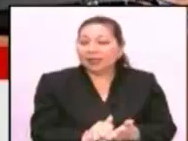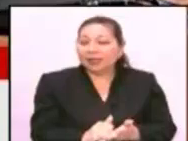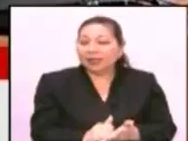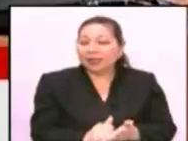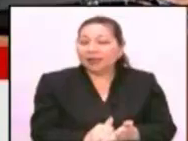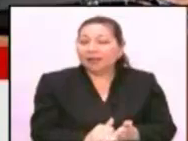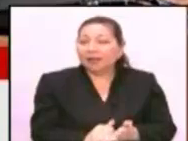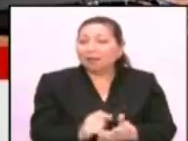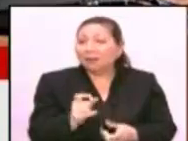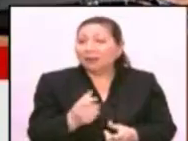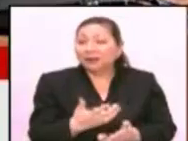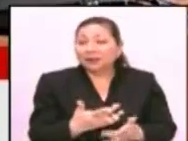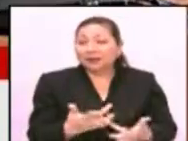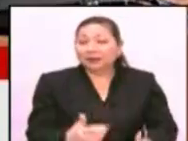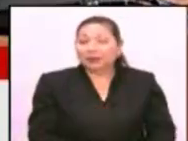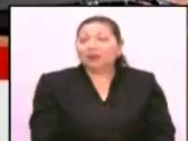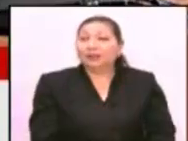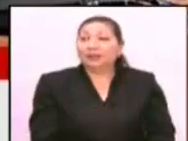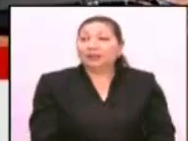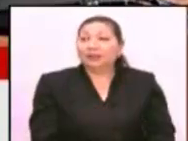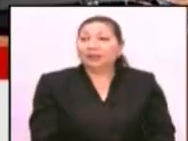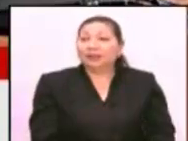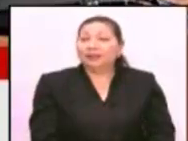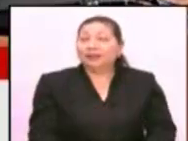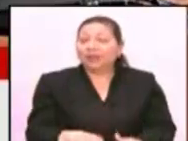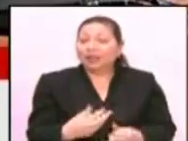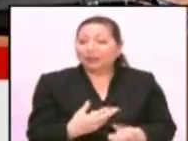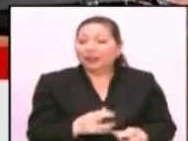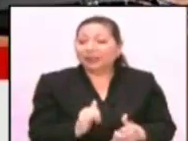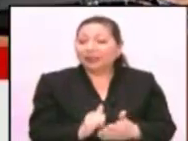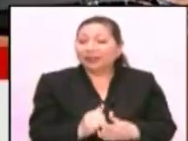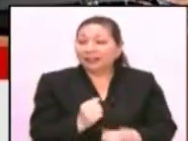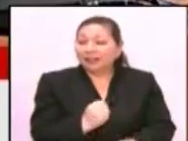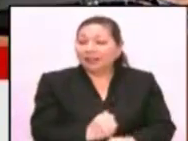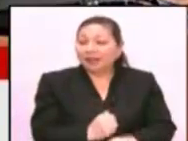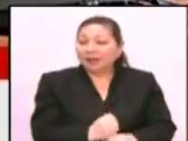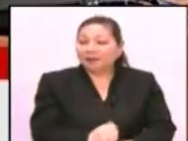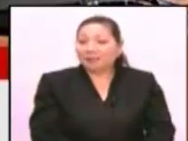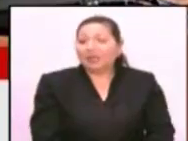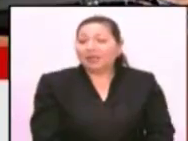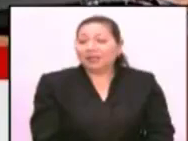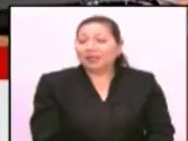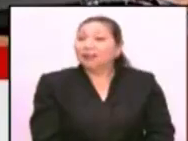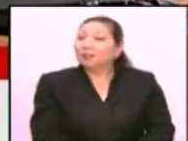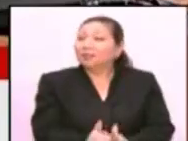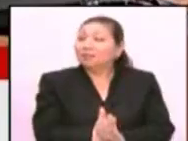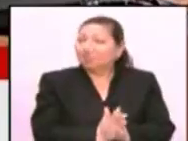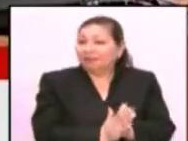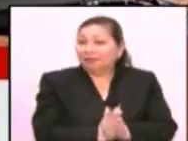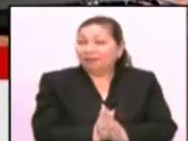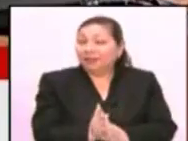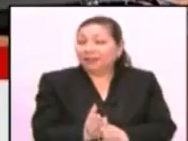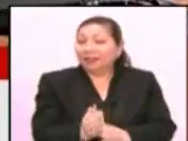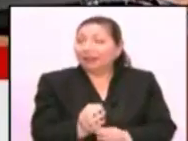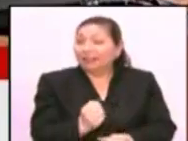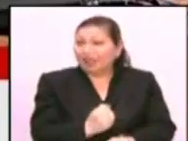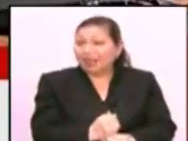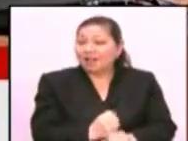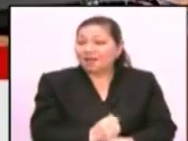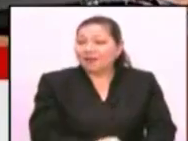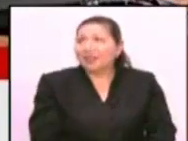internos fantasmas. Existen también los famosos internos fantasmas que trabajan, porque claro, acceder a un beneficio tengo que trabajar, estudiar.